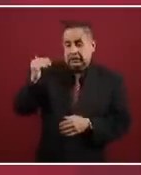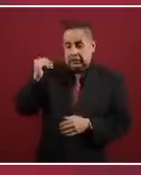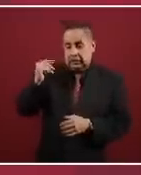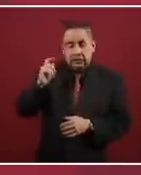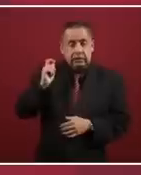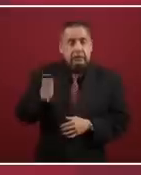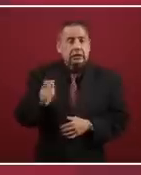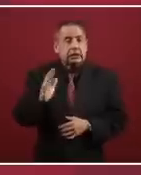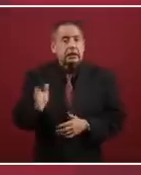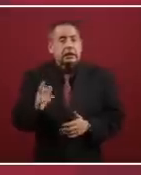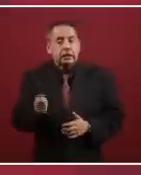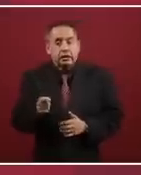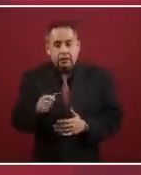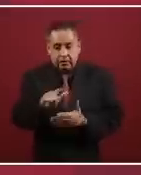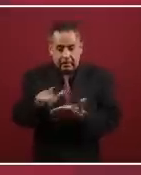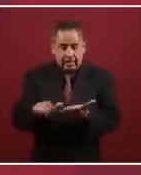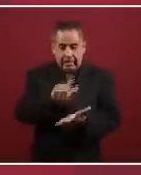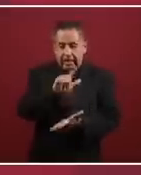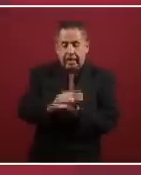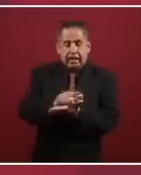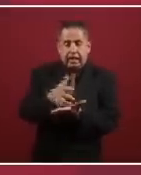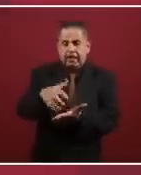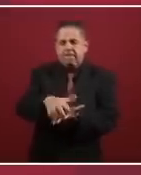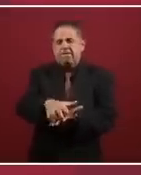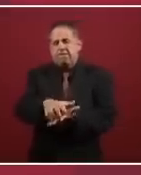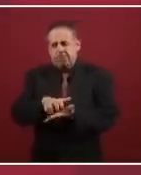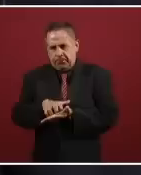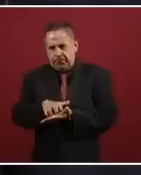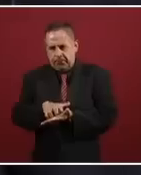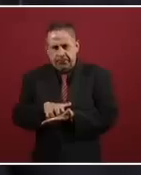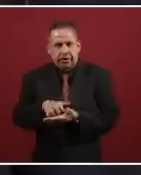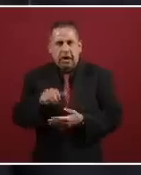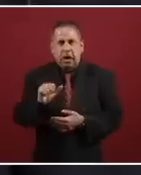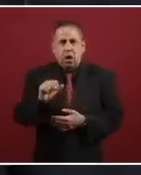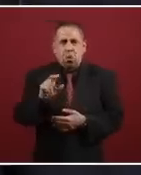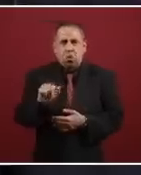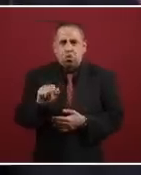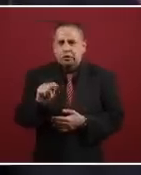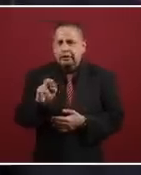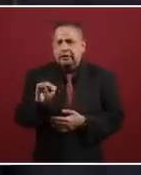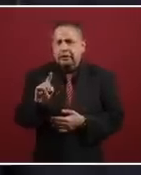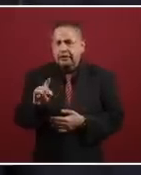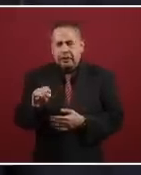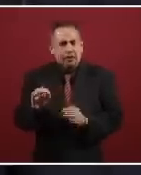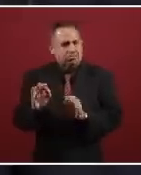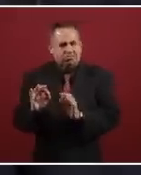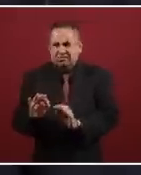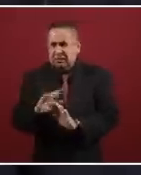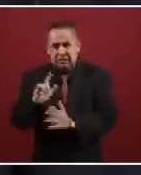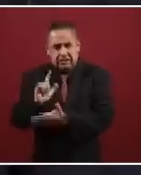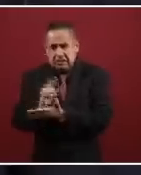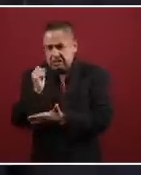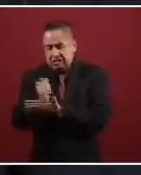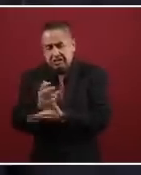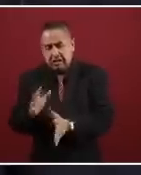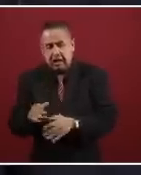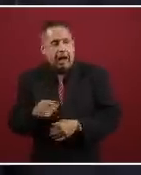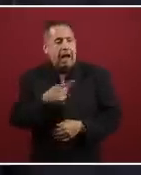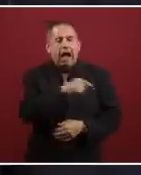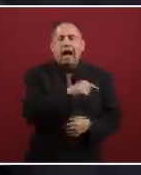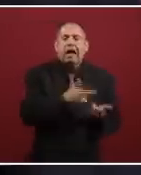la ley de austeridad y están inconformes. Imagínense,